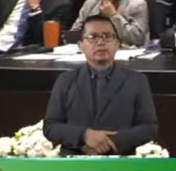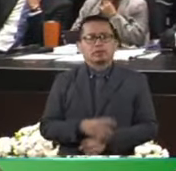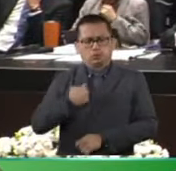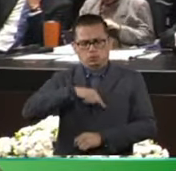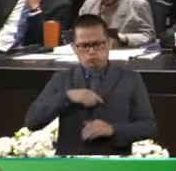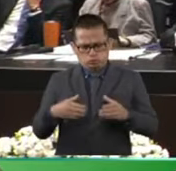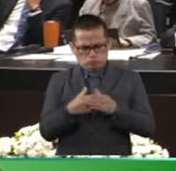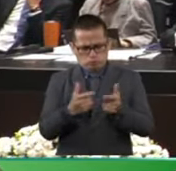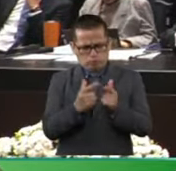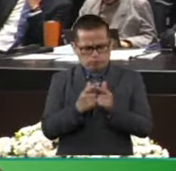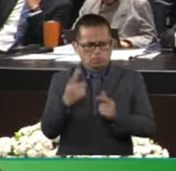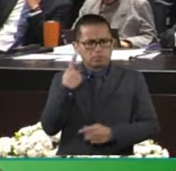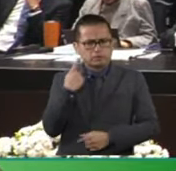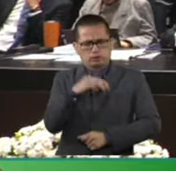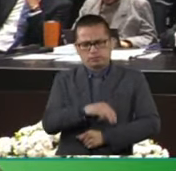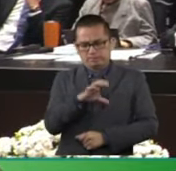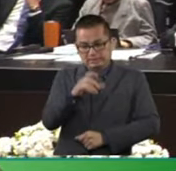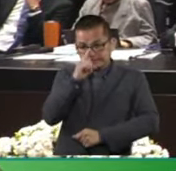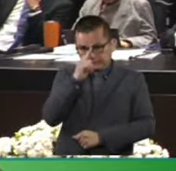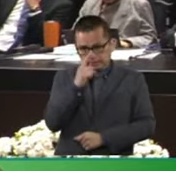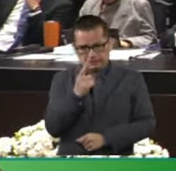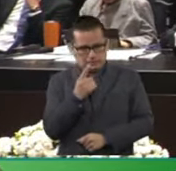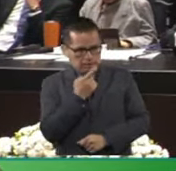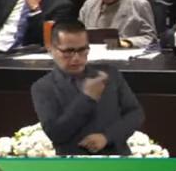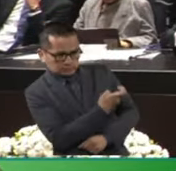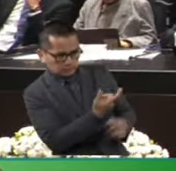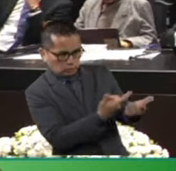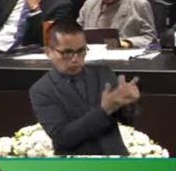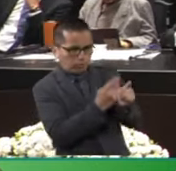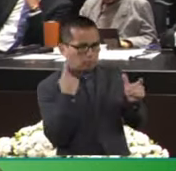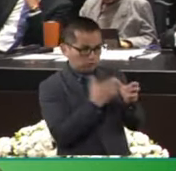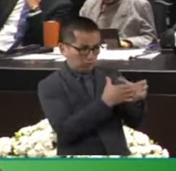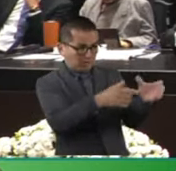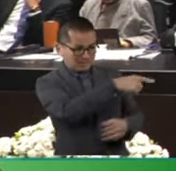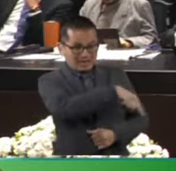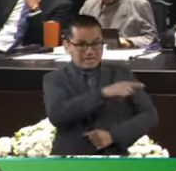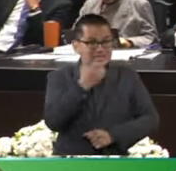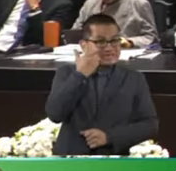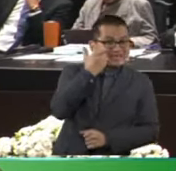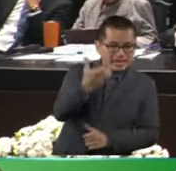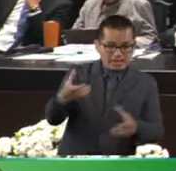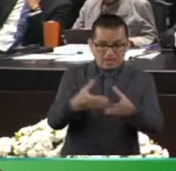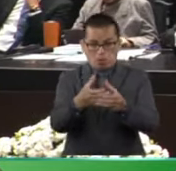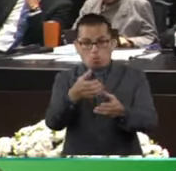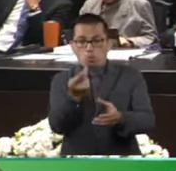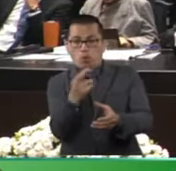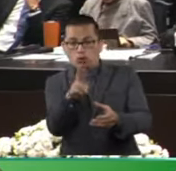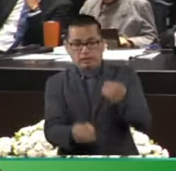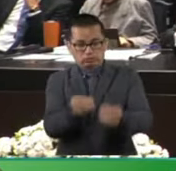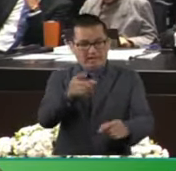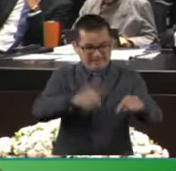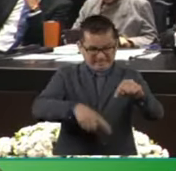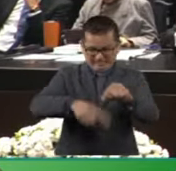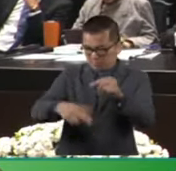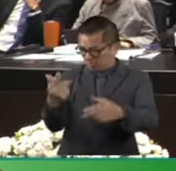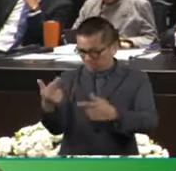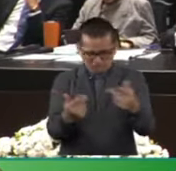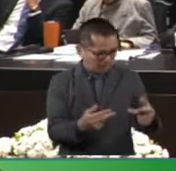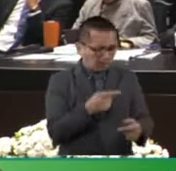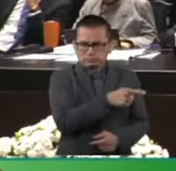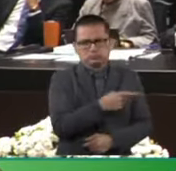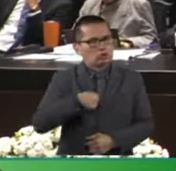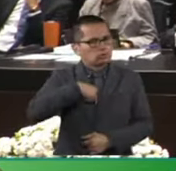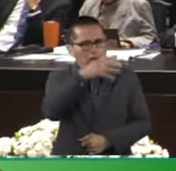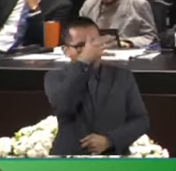de las pretensiones de La mayoría por desmantel al poder judicial y someter